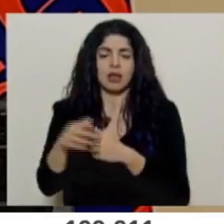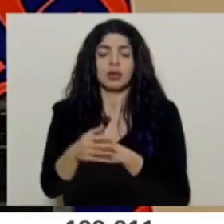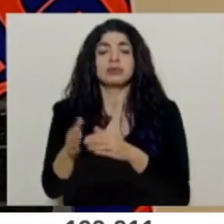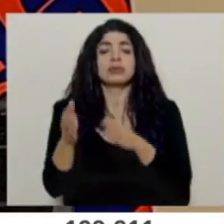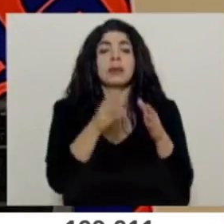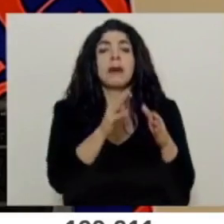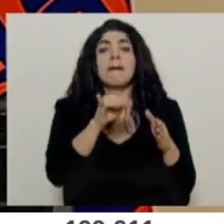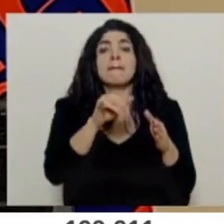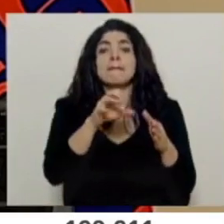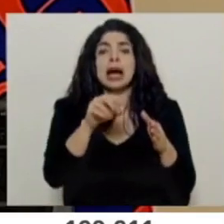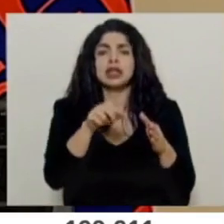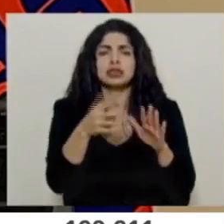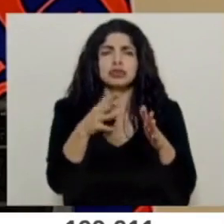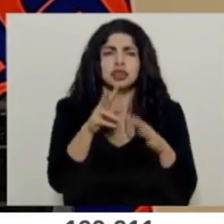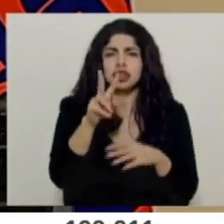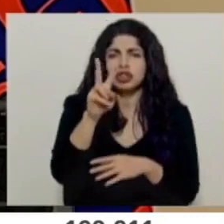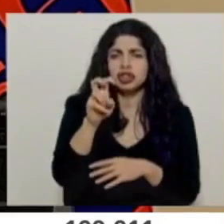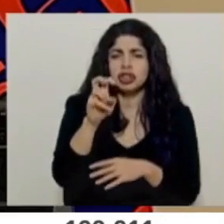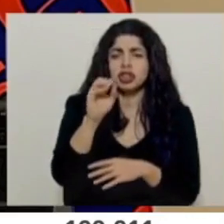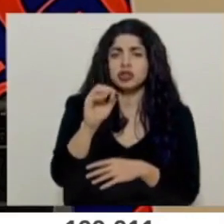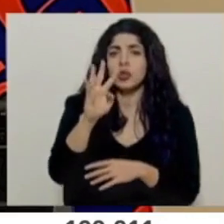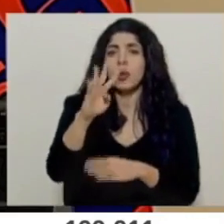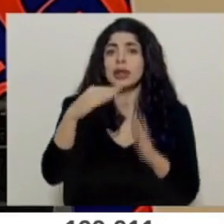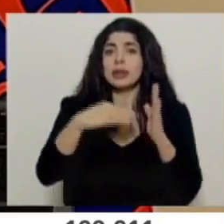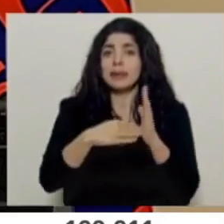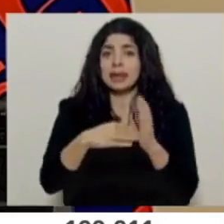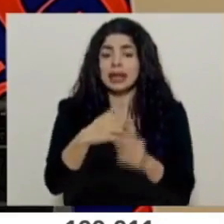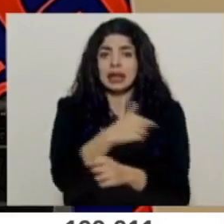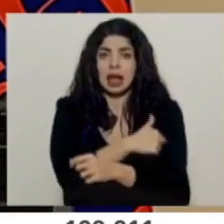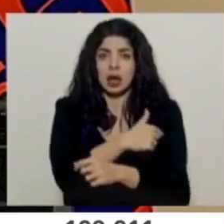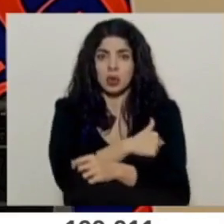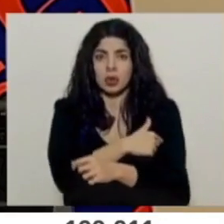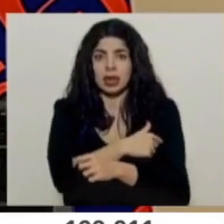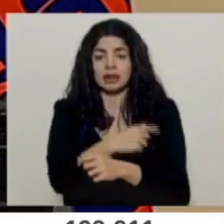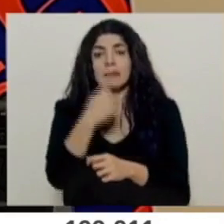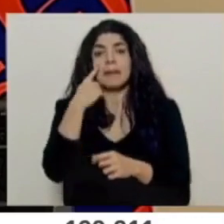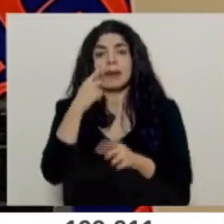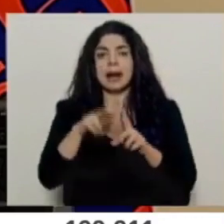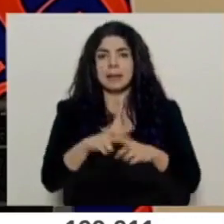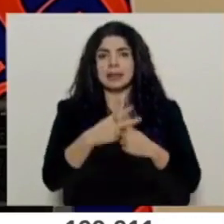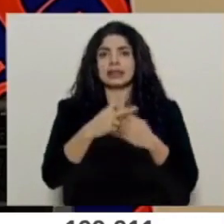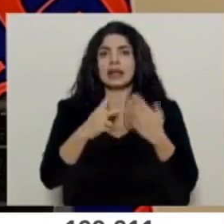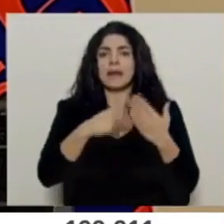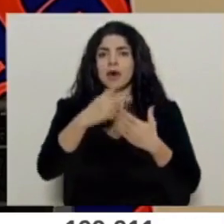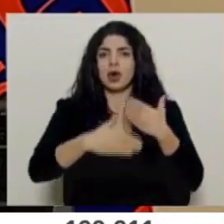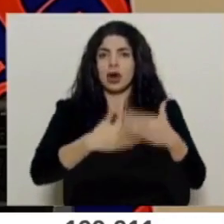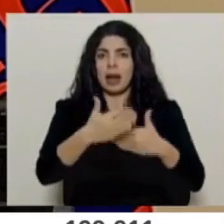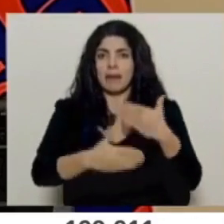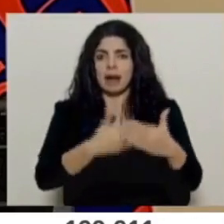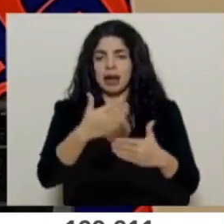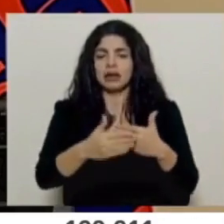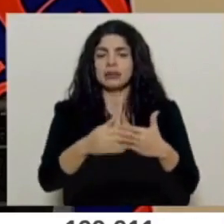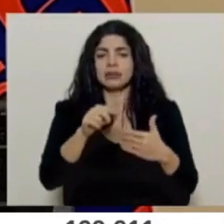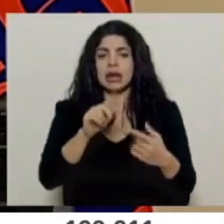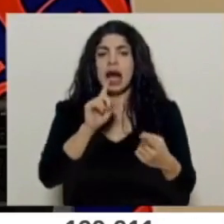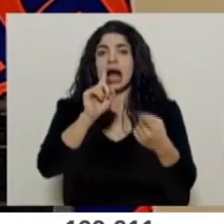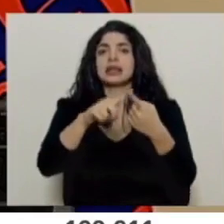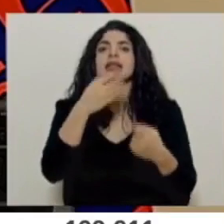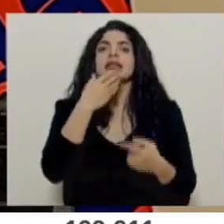mayo aproximadamente 204 mil dosis para iniciar el programa hasta